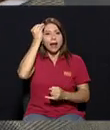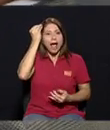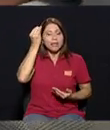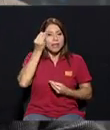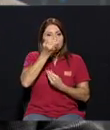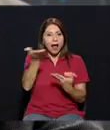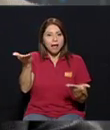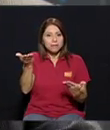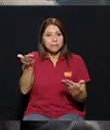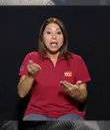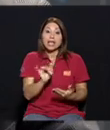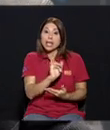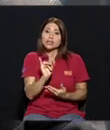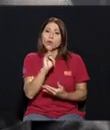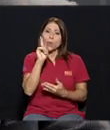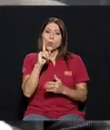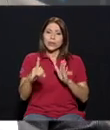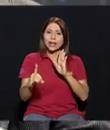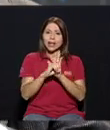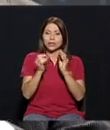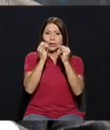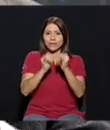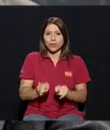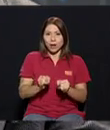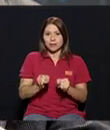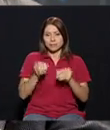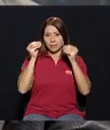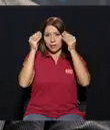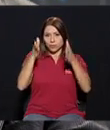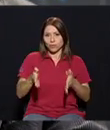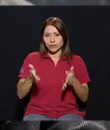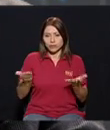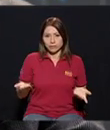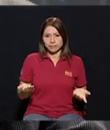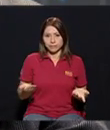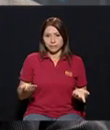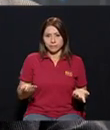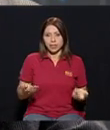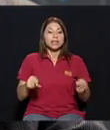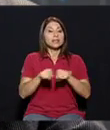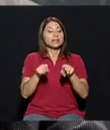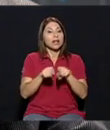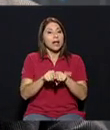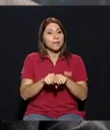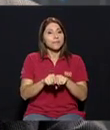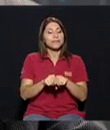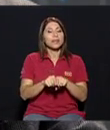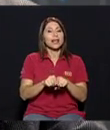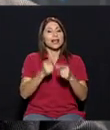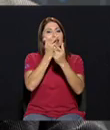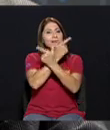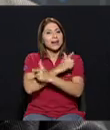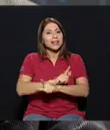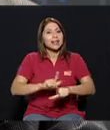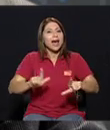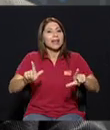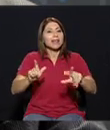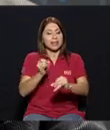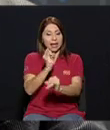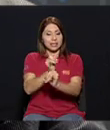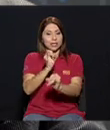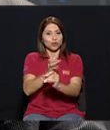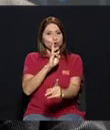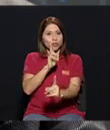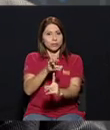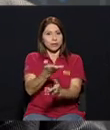podríamos considerarlo como una especie de derecho individual de los catedráticos o de los profesores, sino la libertad de la institución como